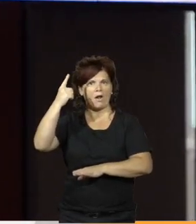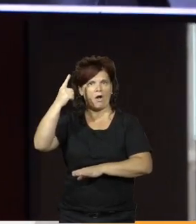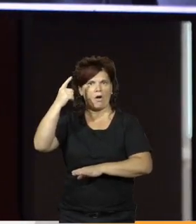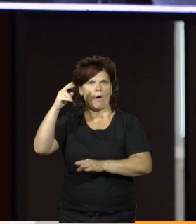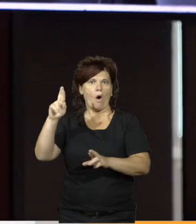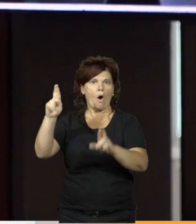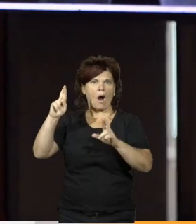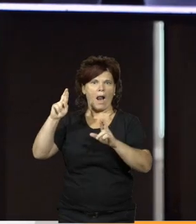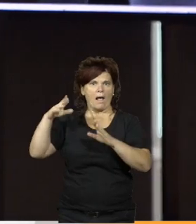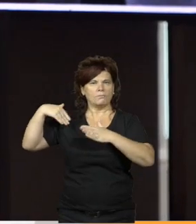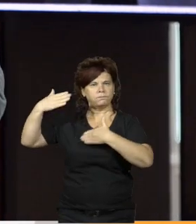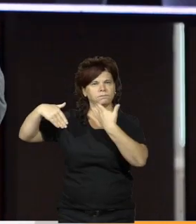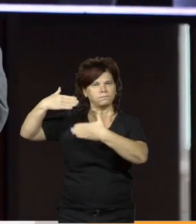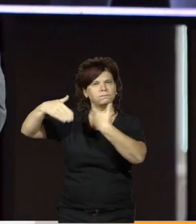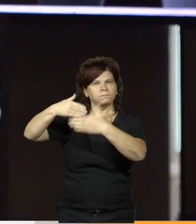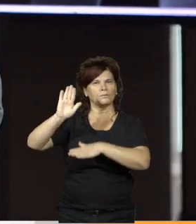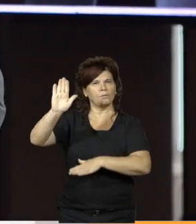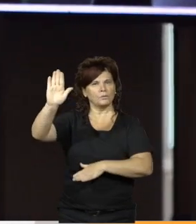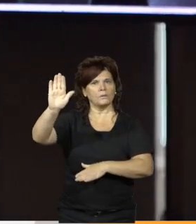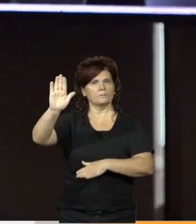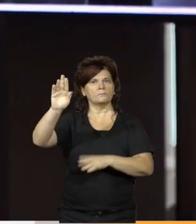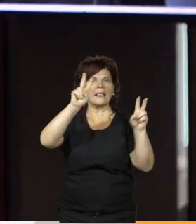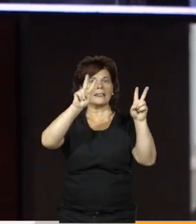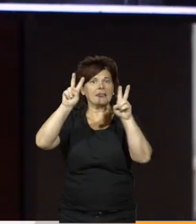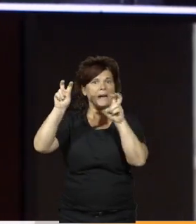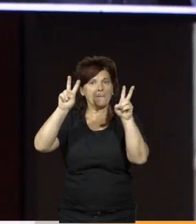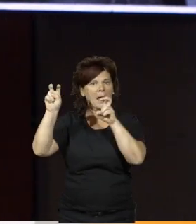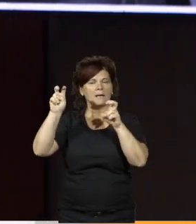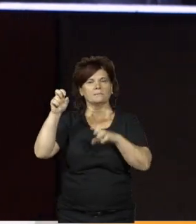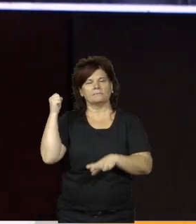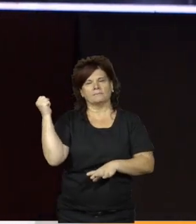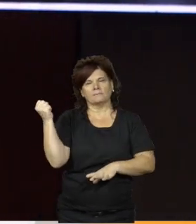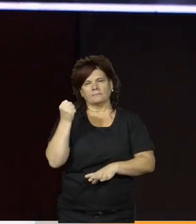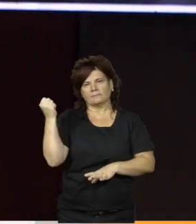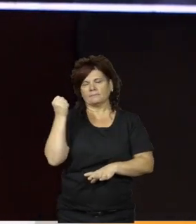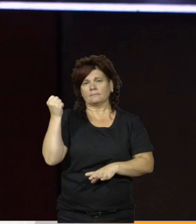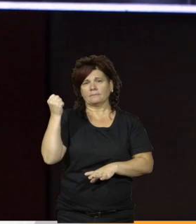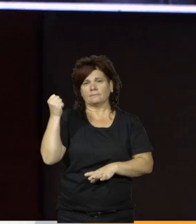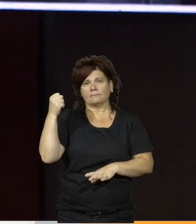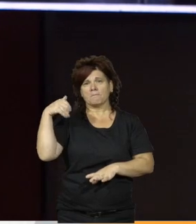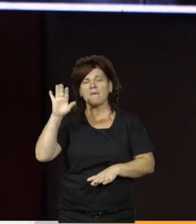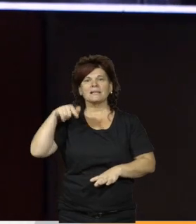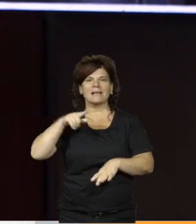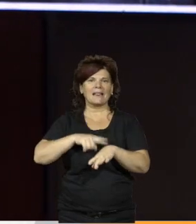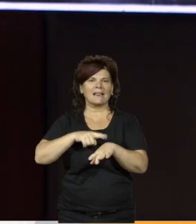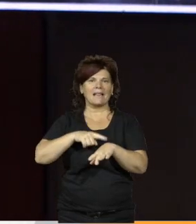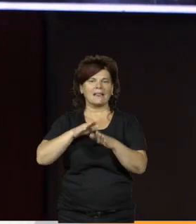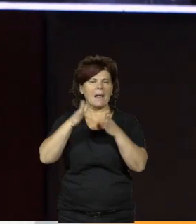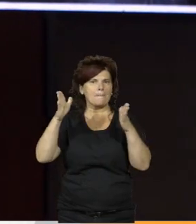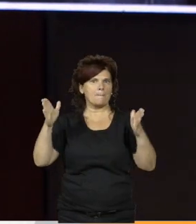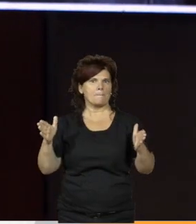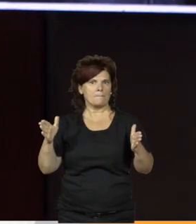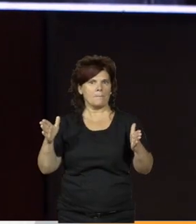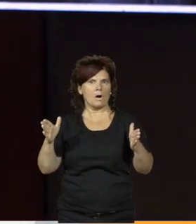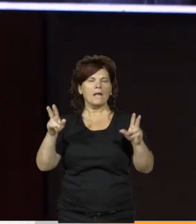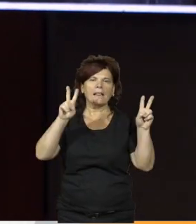sea, porque realmente la temática es importantísima, sobre todo en esta época. Si